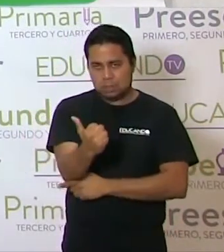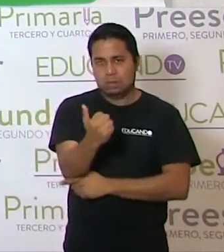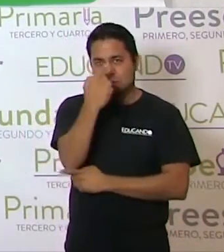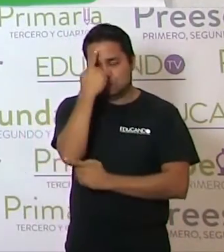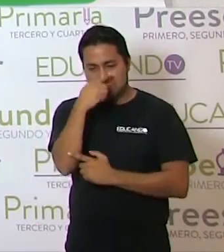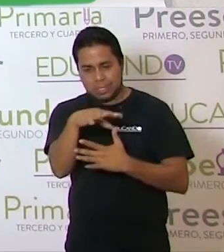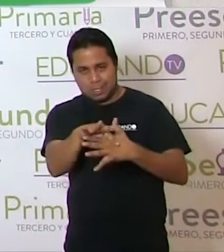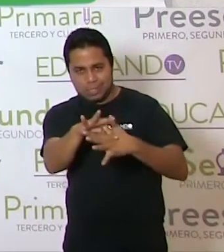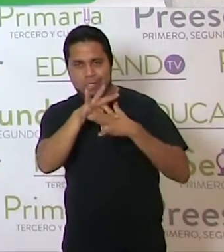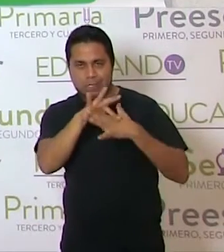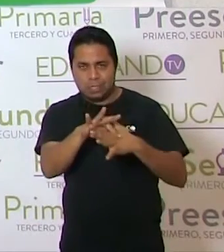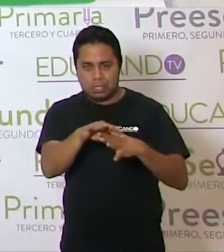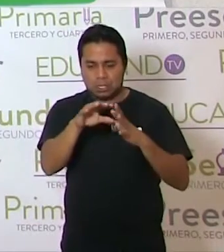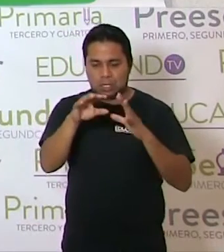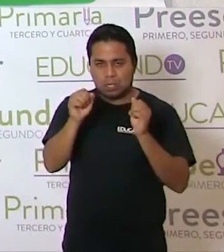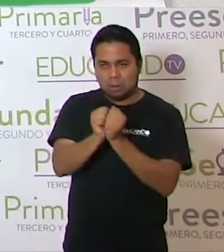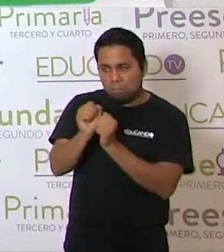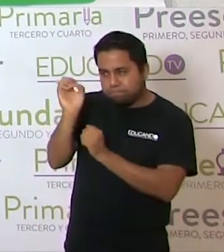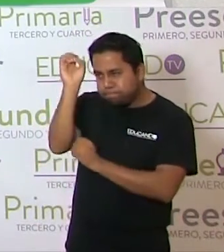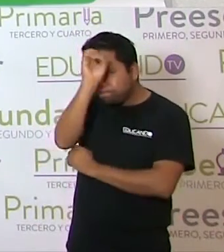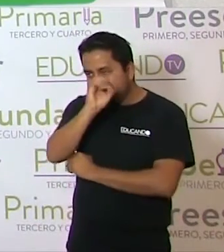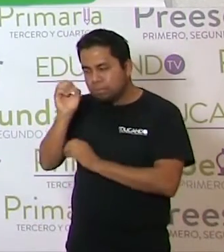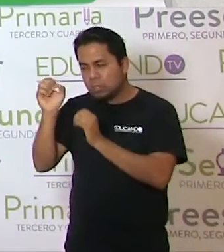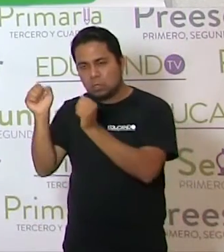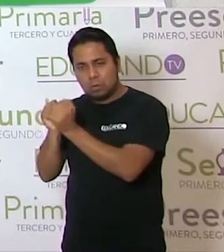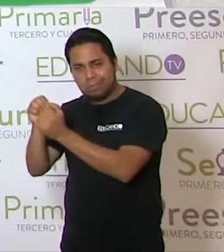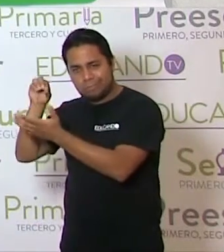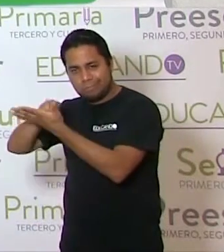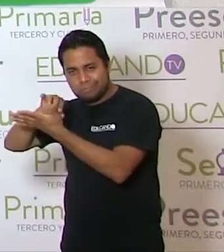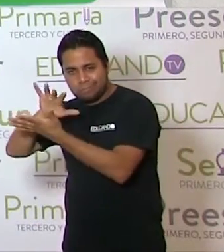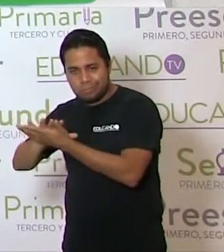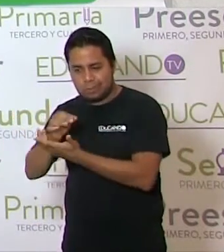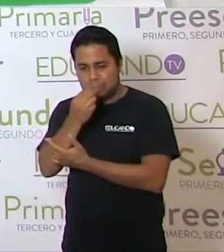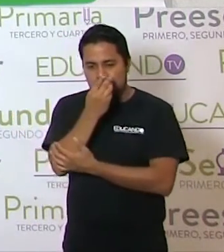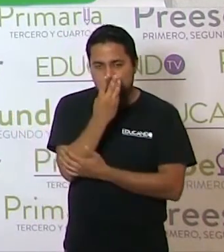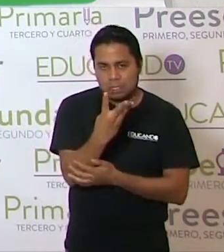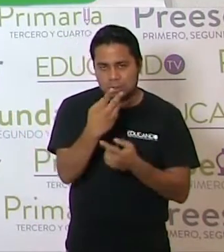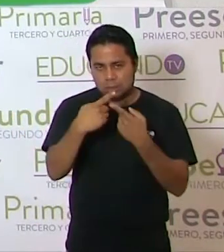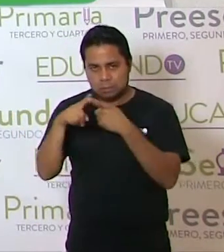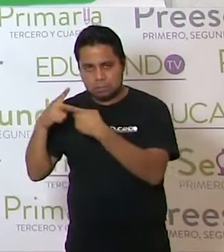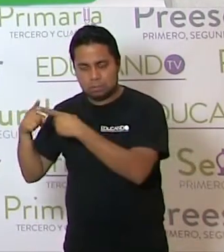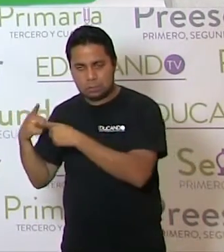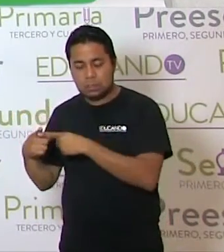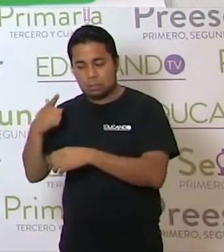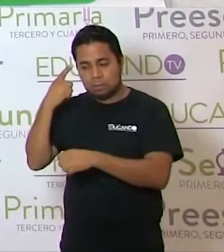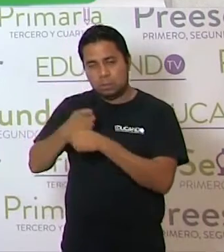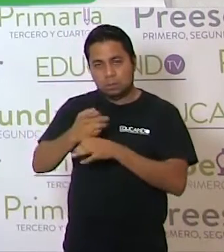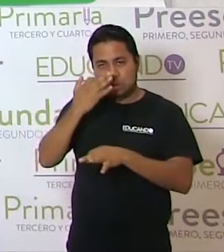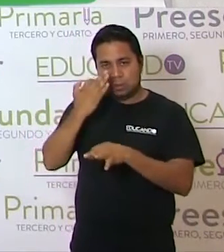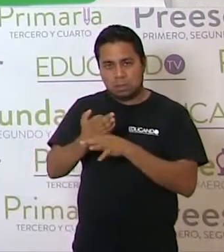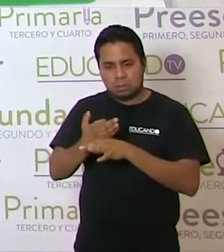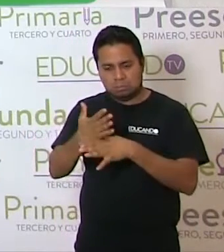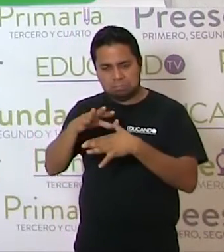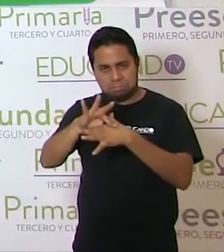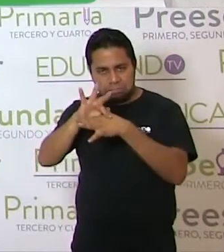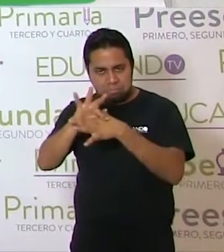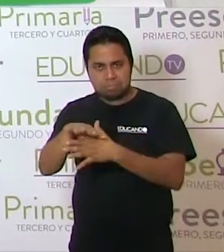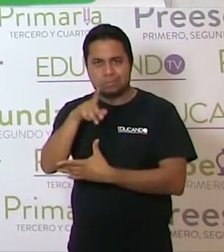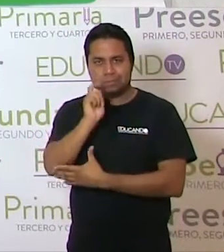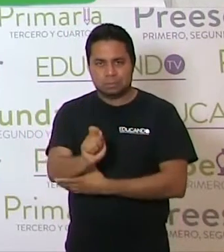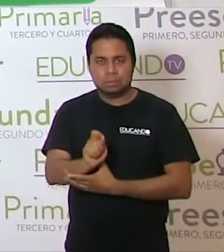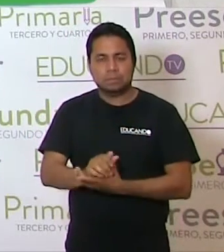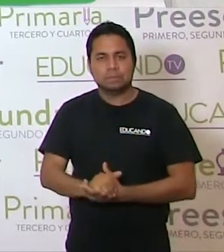hechos en opiniones y en datos entonces lo primero que vamos a ver es que es un hecho